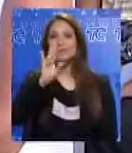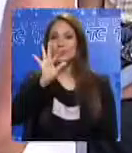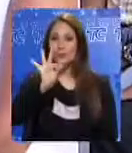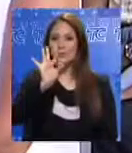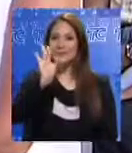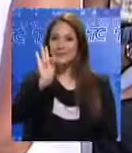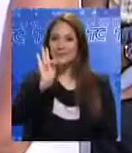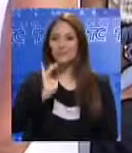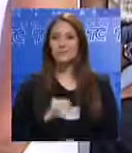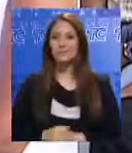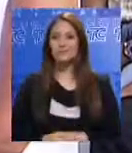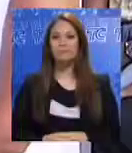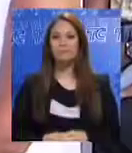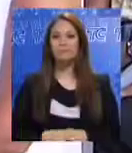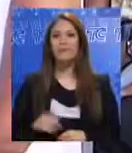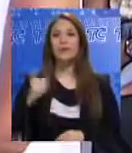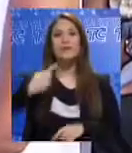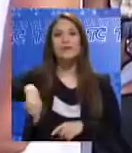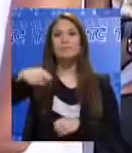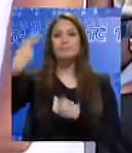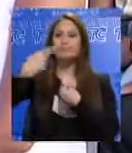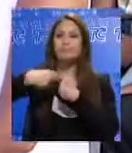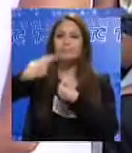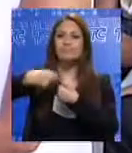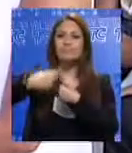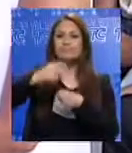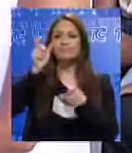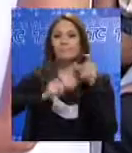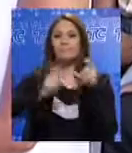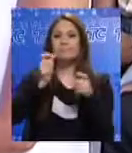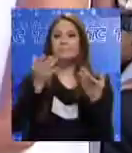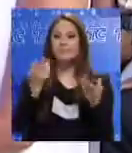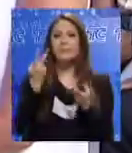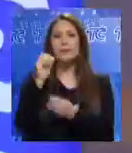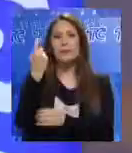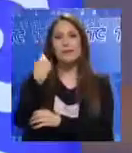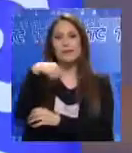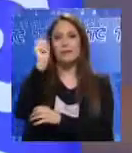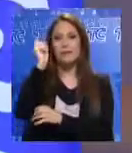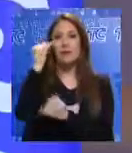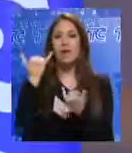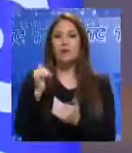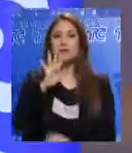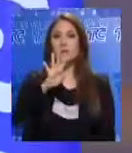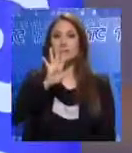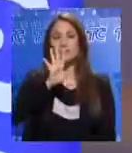70.893.097. Hemos aumentado nuestra participación en el mercado desde 29 millones, hoy estamos en